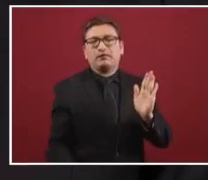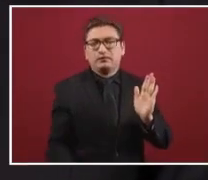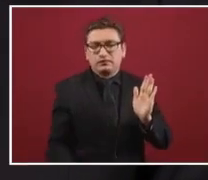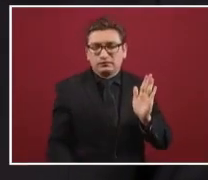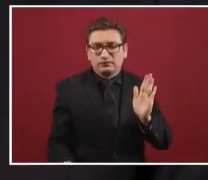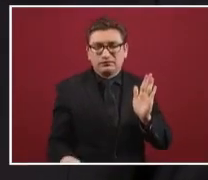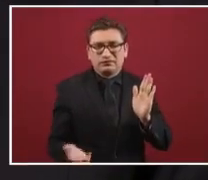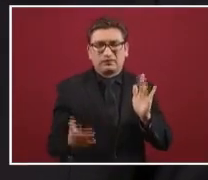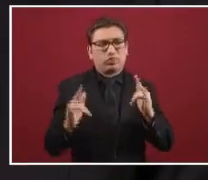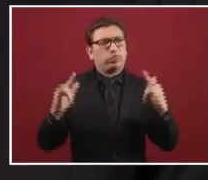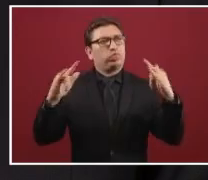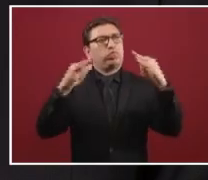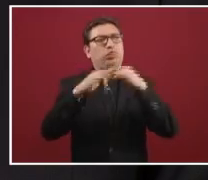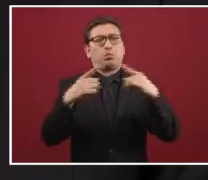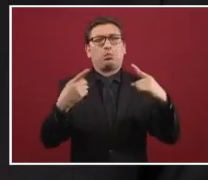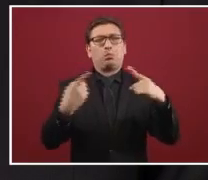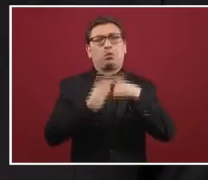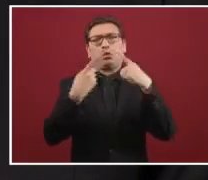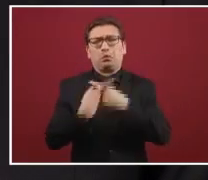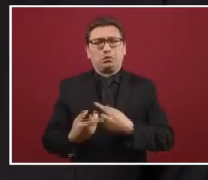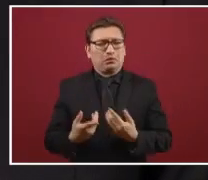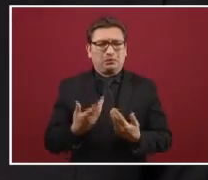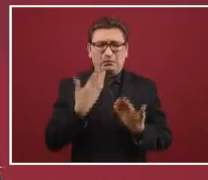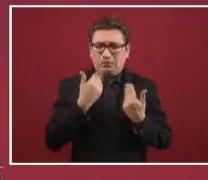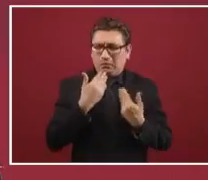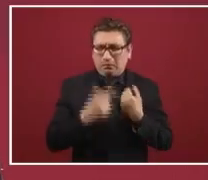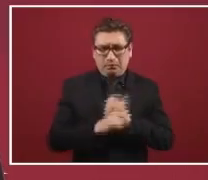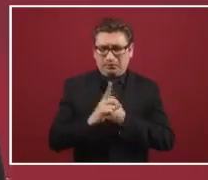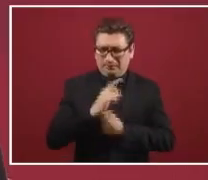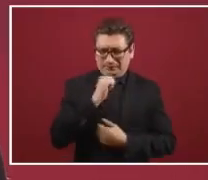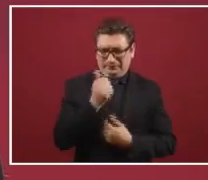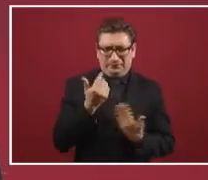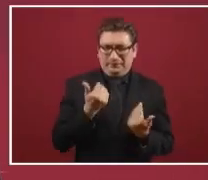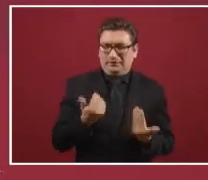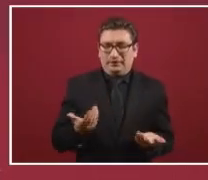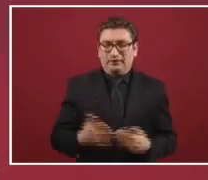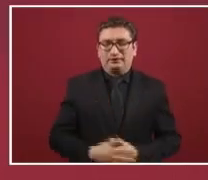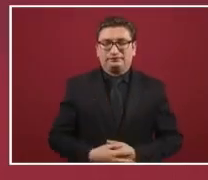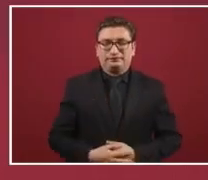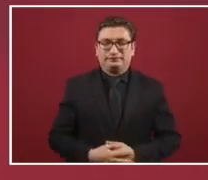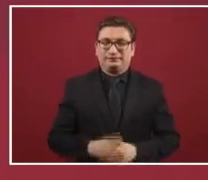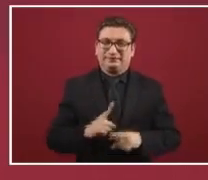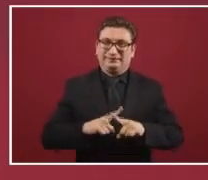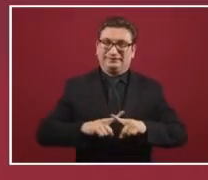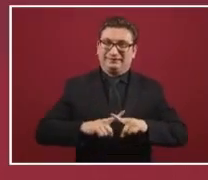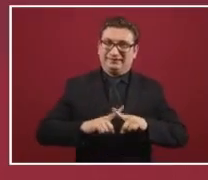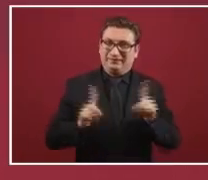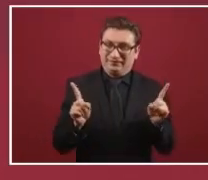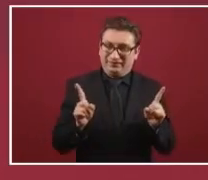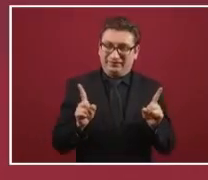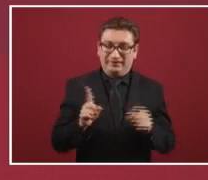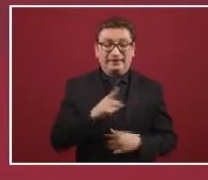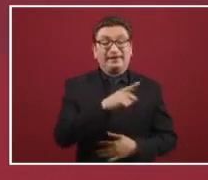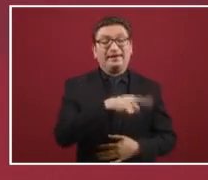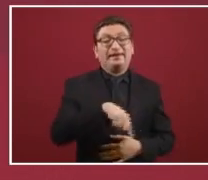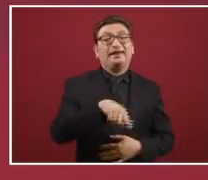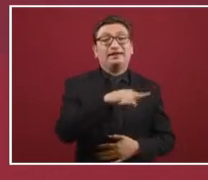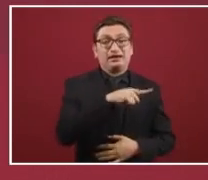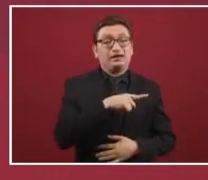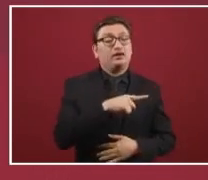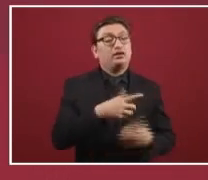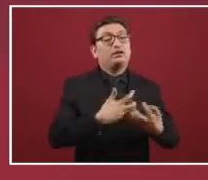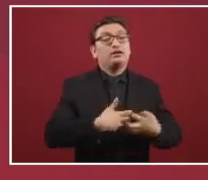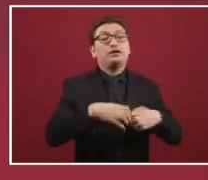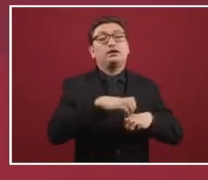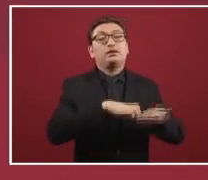hay interferencia. En cambio, contrataron a